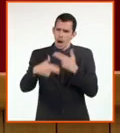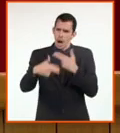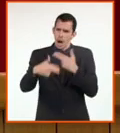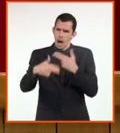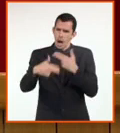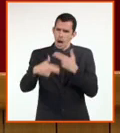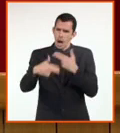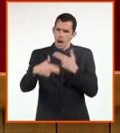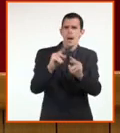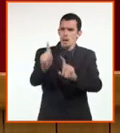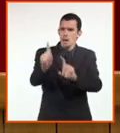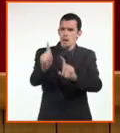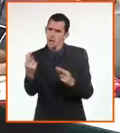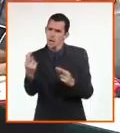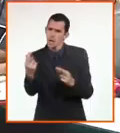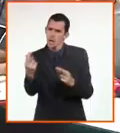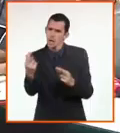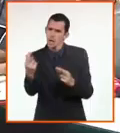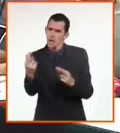desde la brigada, consolidar